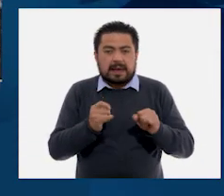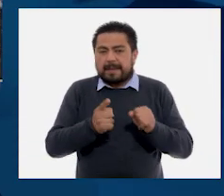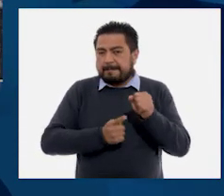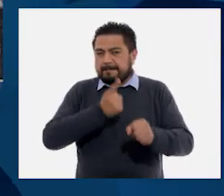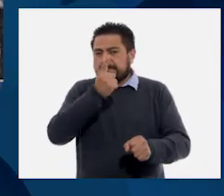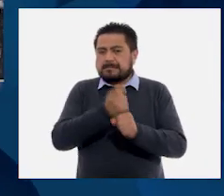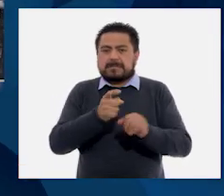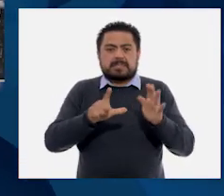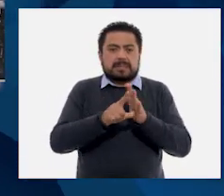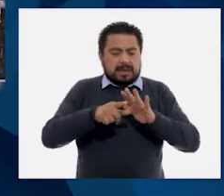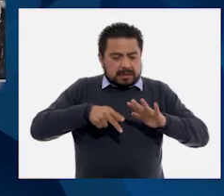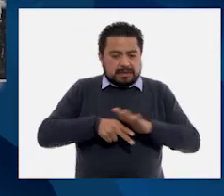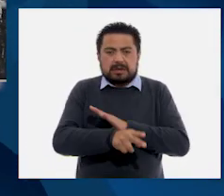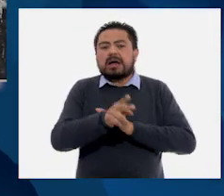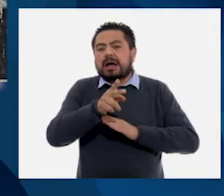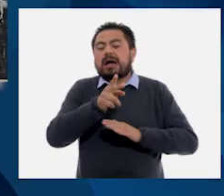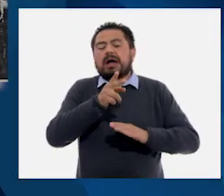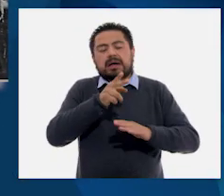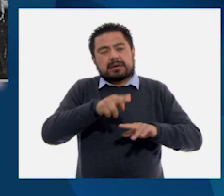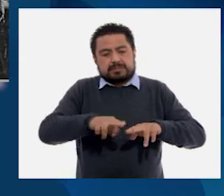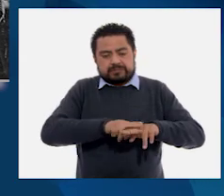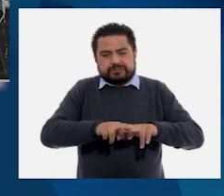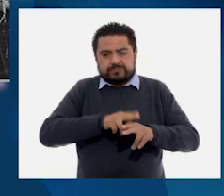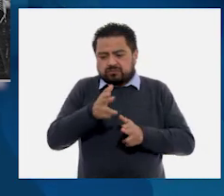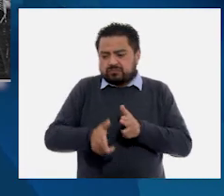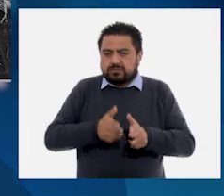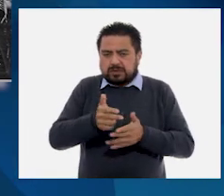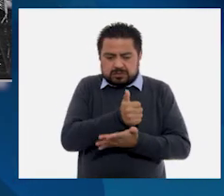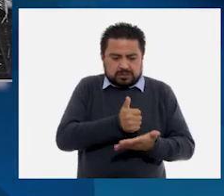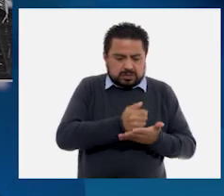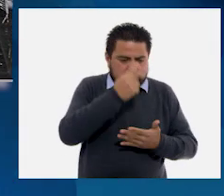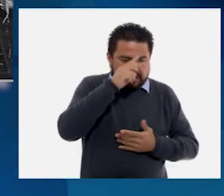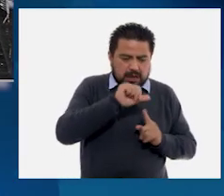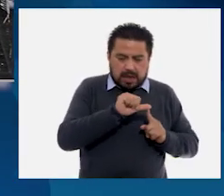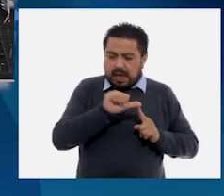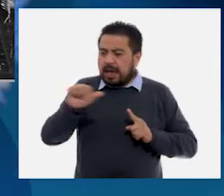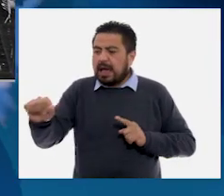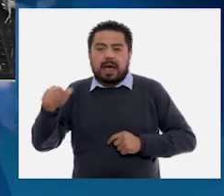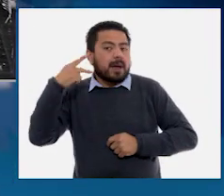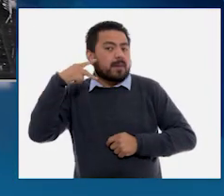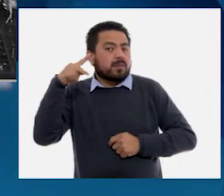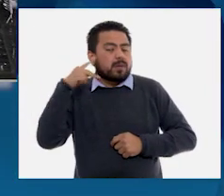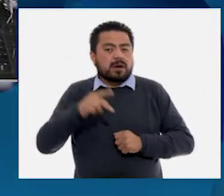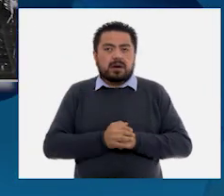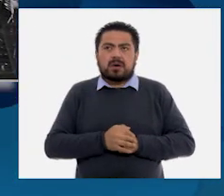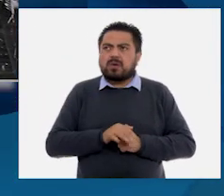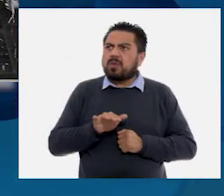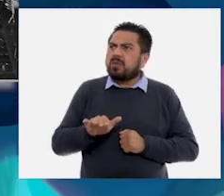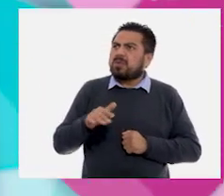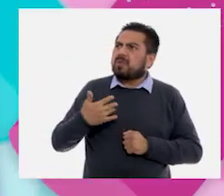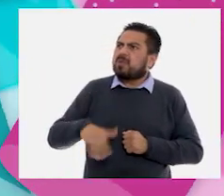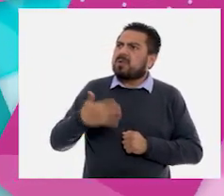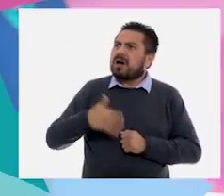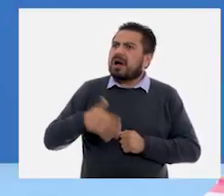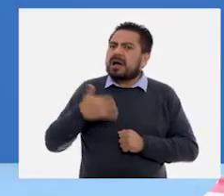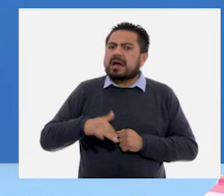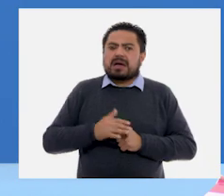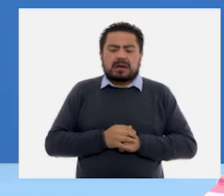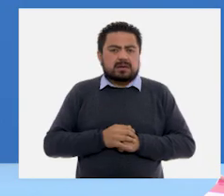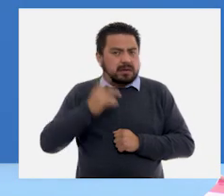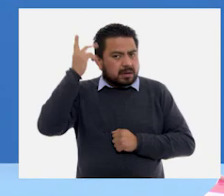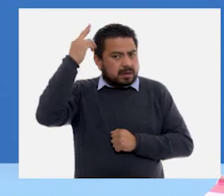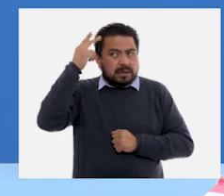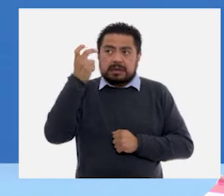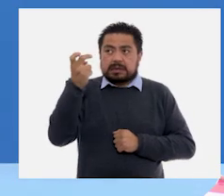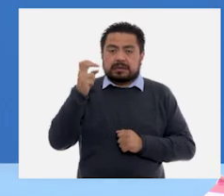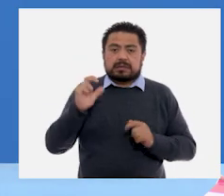primera línea del ferrocarril que conectaba la Ciudad de México con Puebla. ¡Órale! ¡Órale! O sea que no fue Porfirio